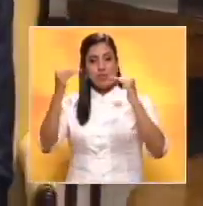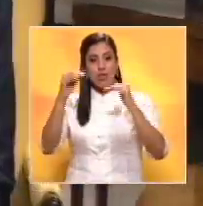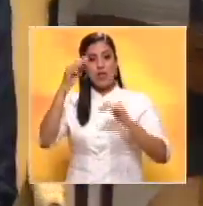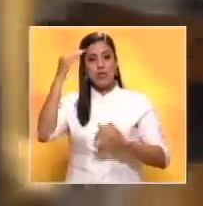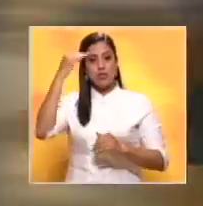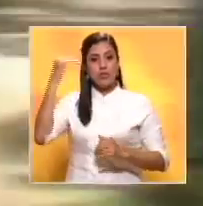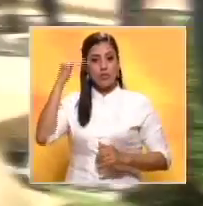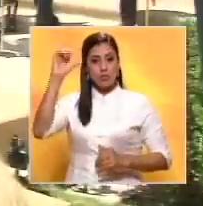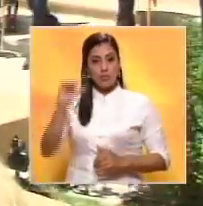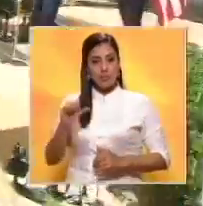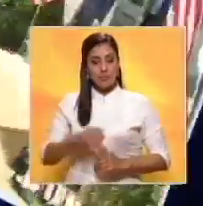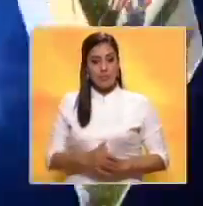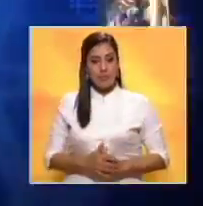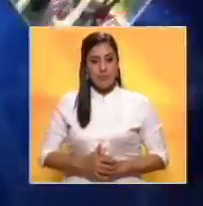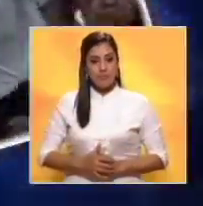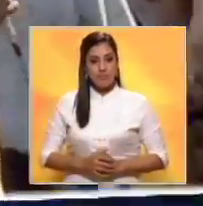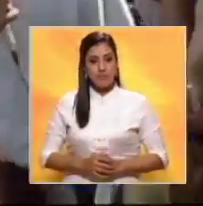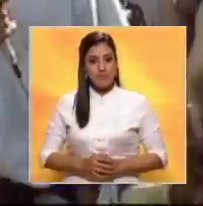Corea.